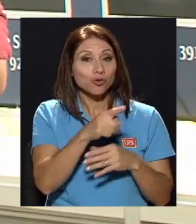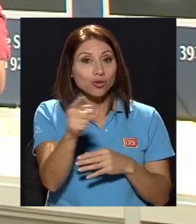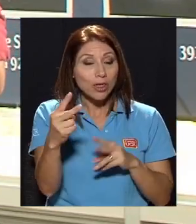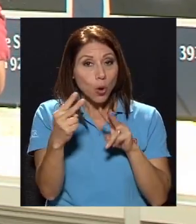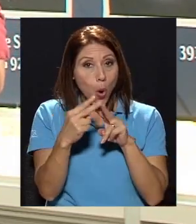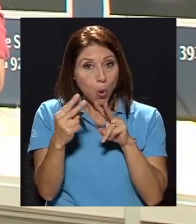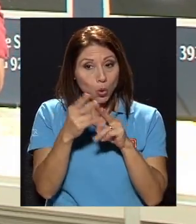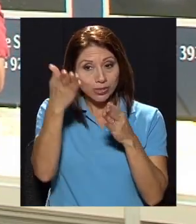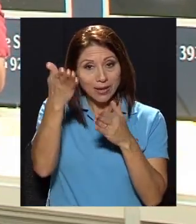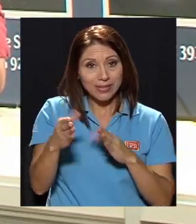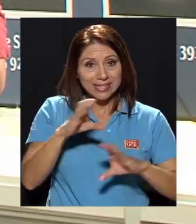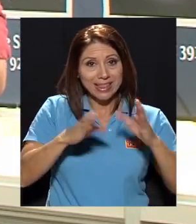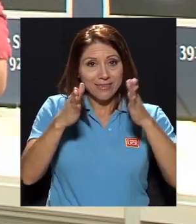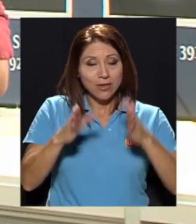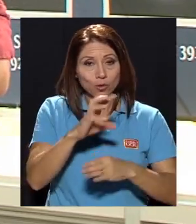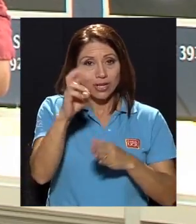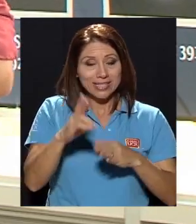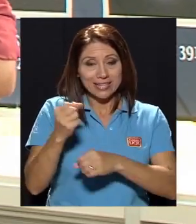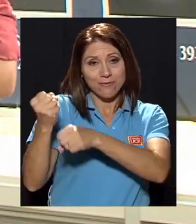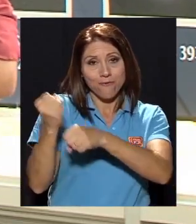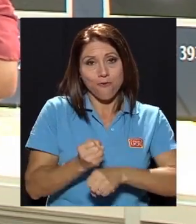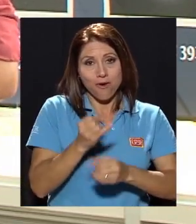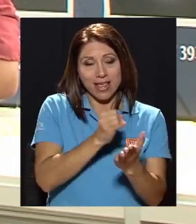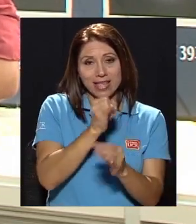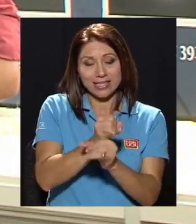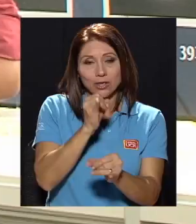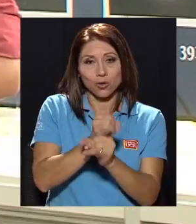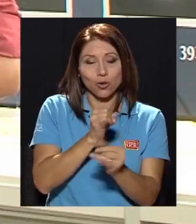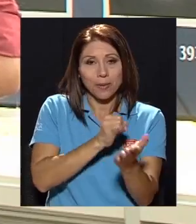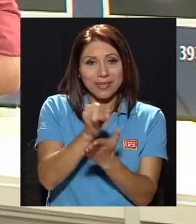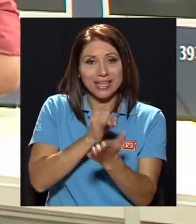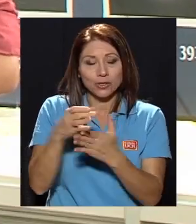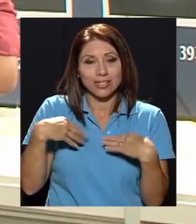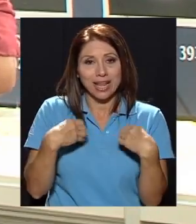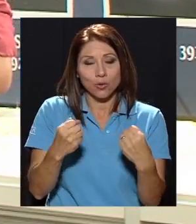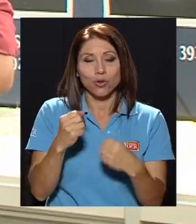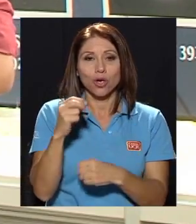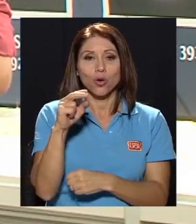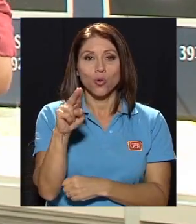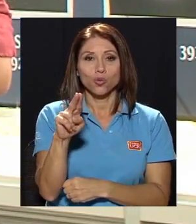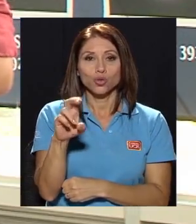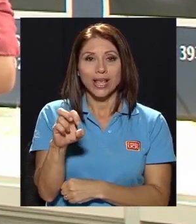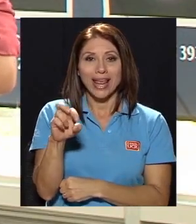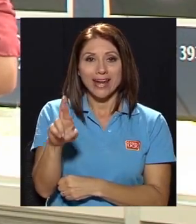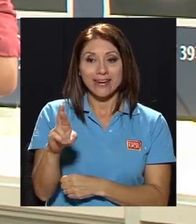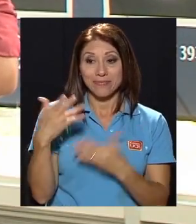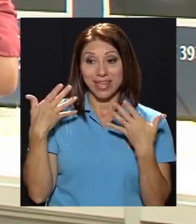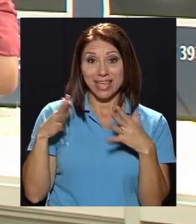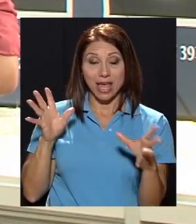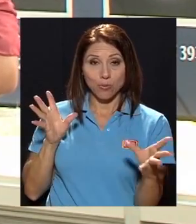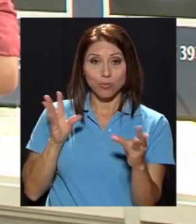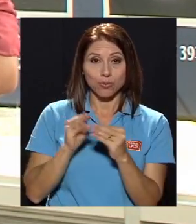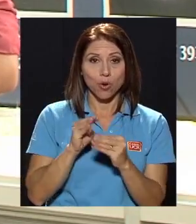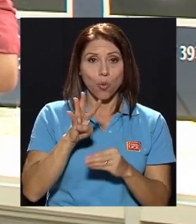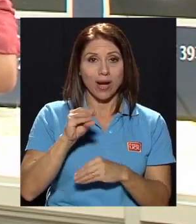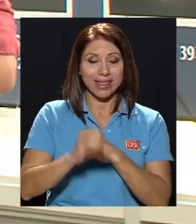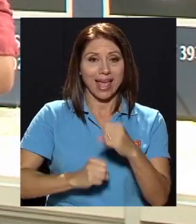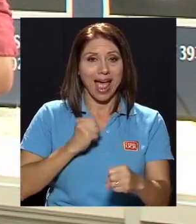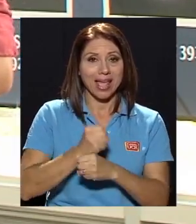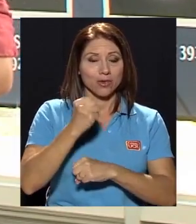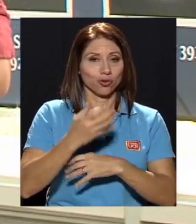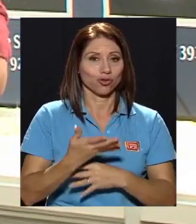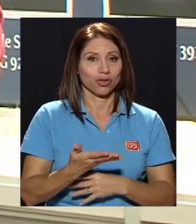obra de este científico costarricense, fundador del Instituto de Investigaciones en Salud de la UCR, el cual cumplió 40 años en el 2015.